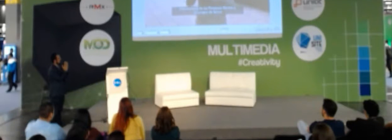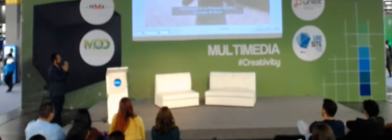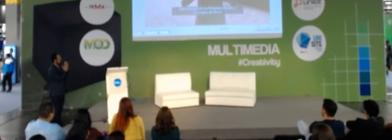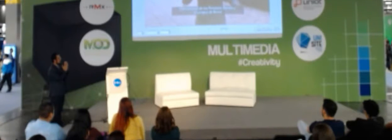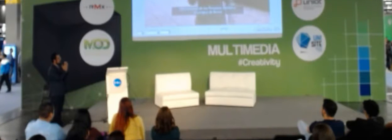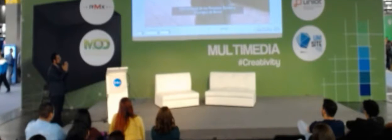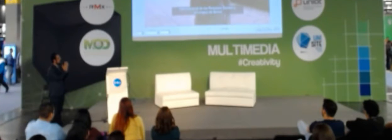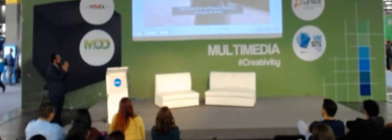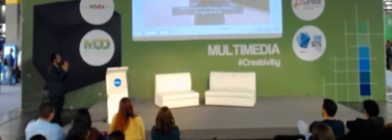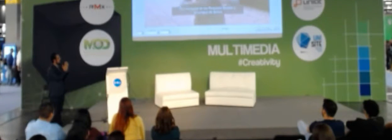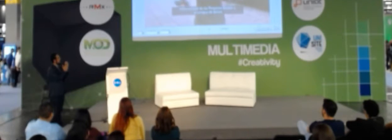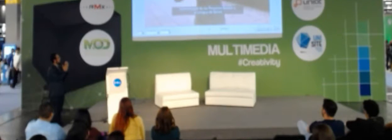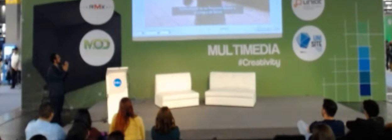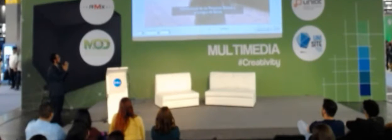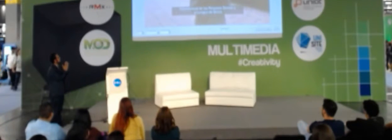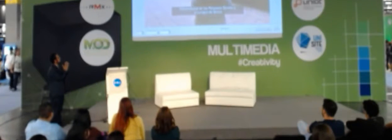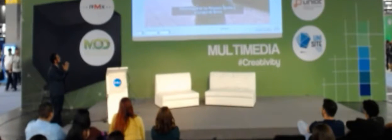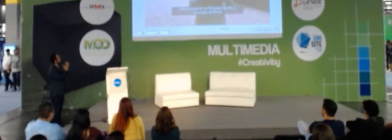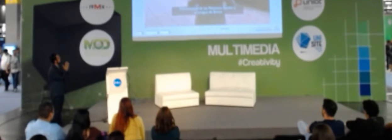Señas.